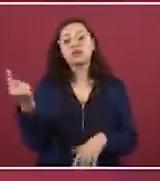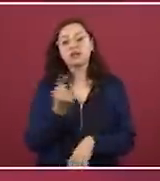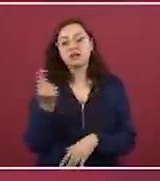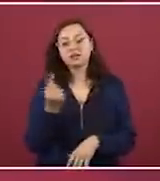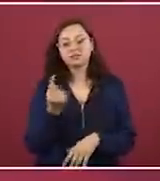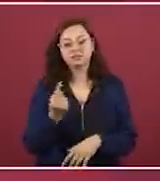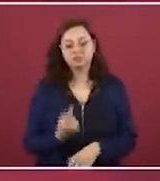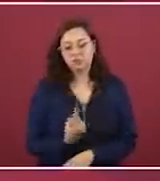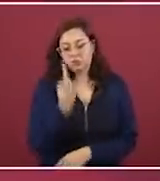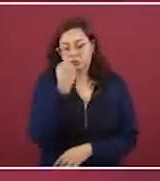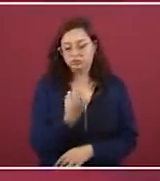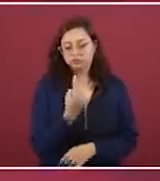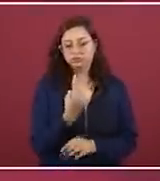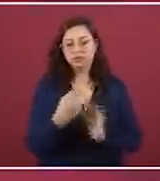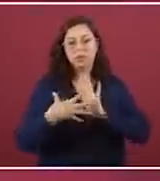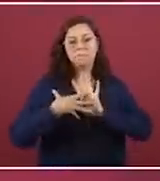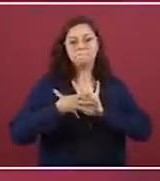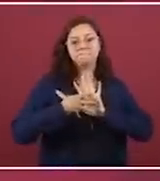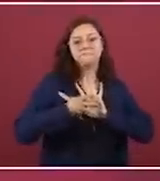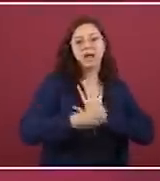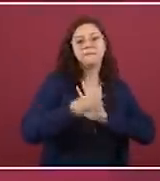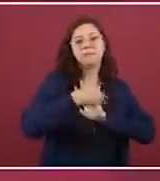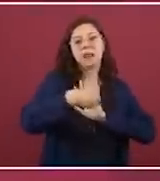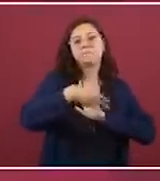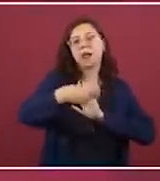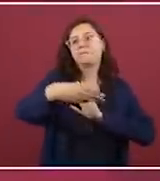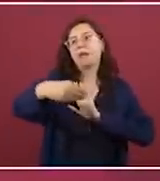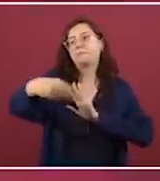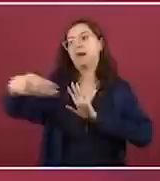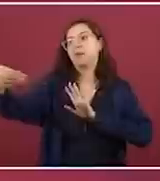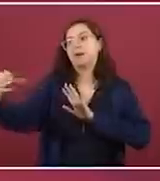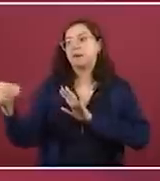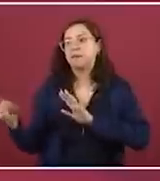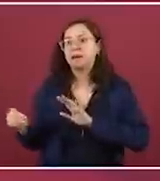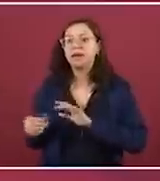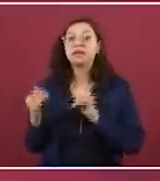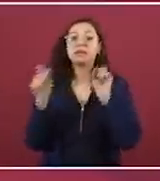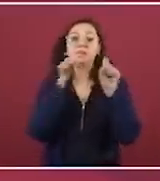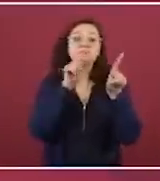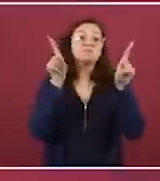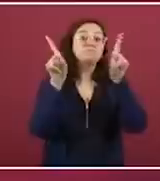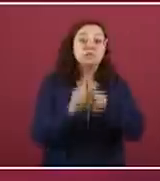replicar, no se garantizaba el derecho de réplica.